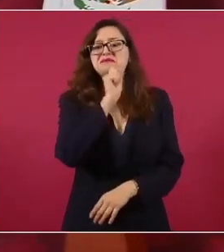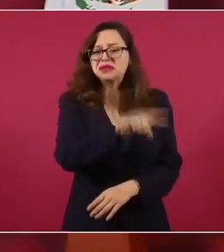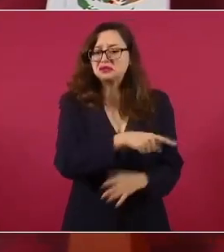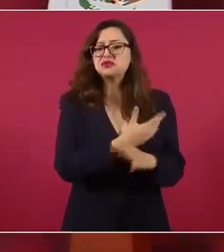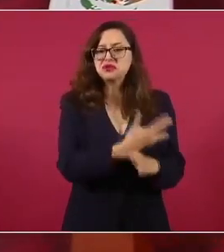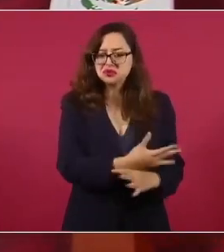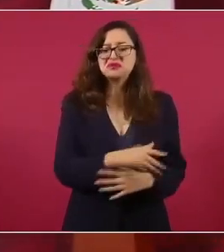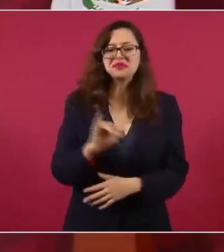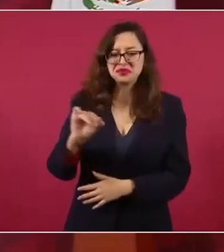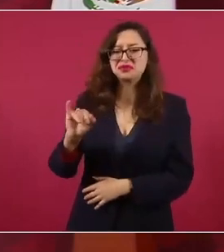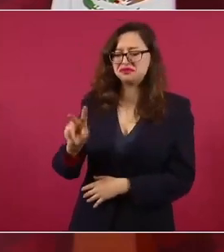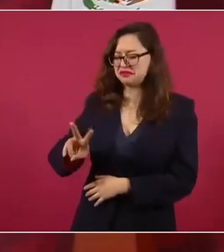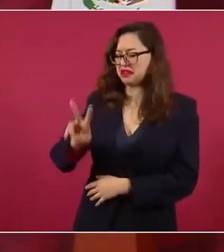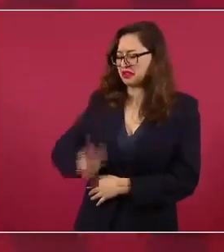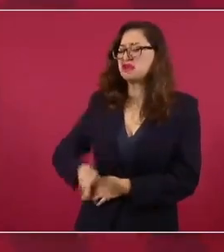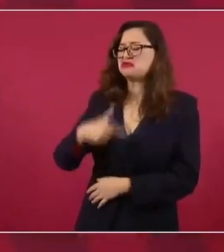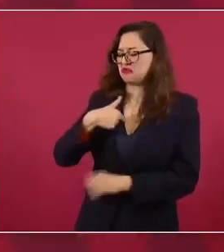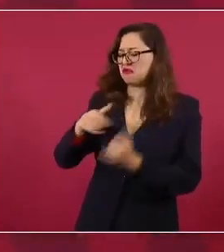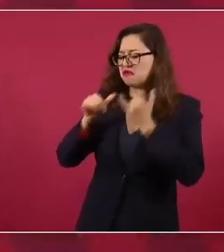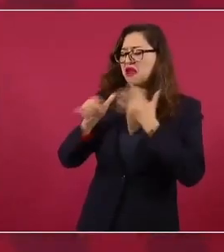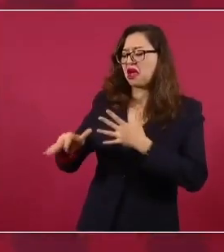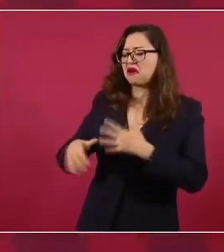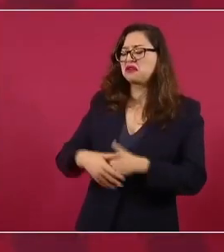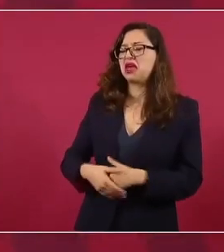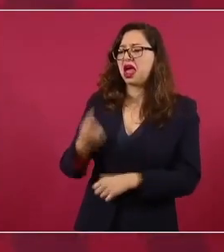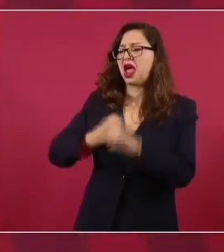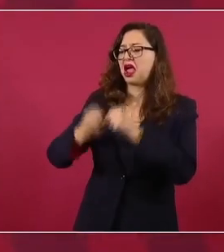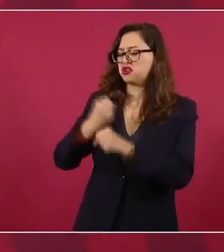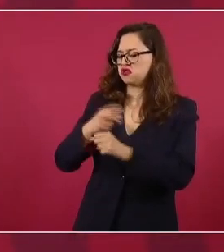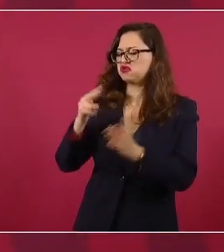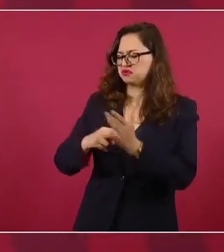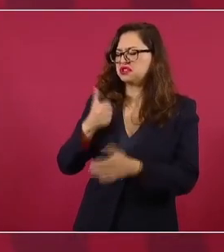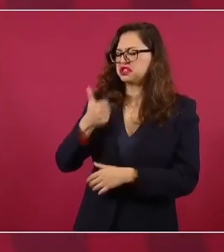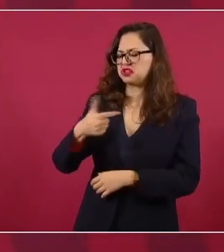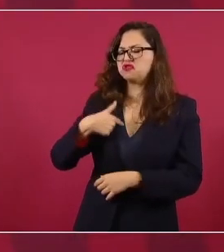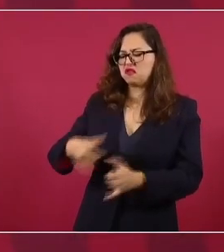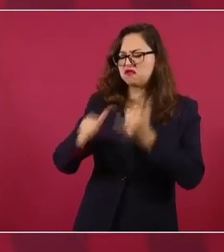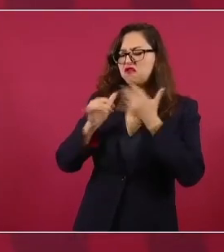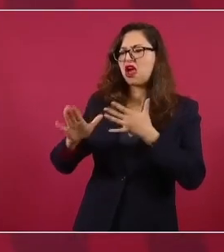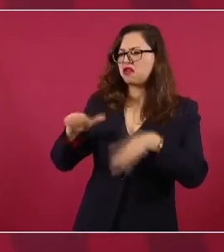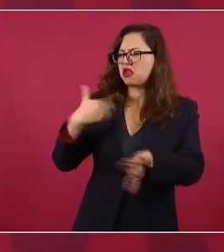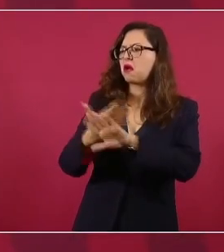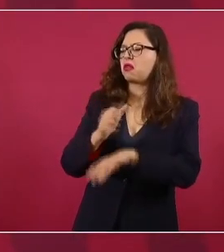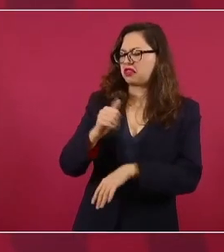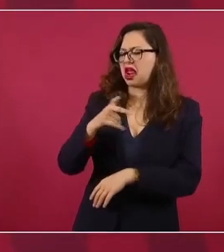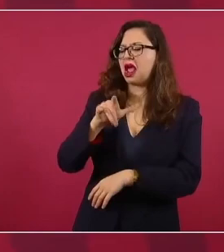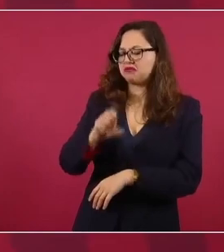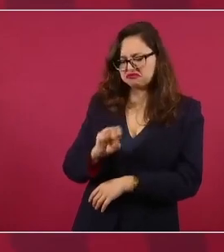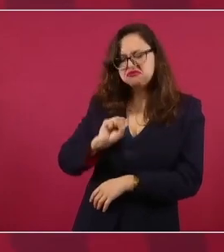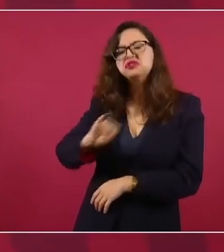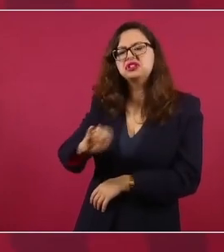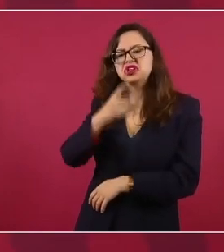declaró de que había cargado los dados en la elección del 2006. Son sus palabras.